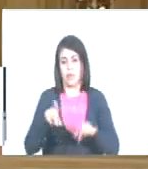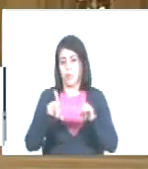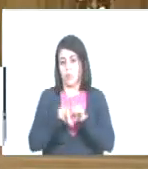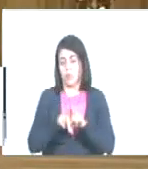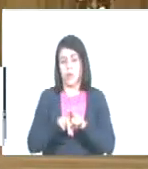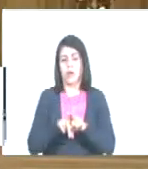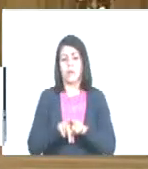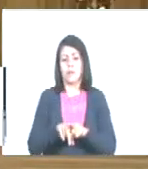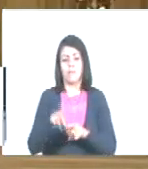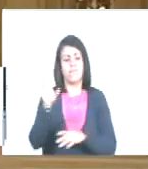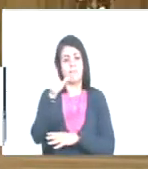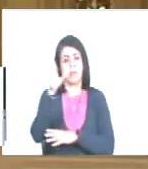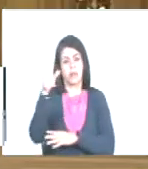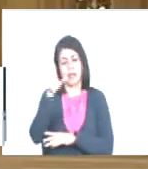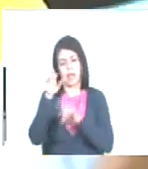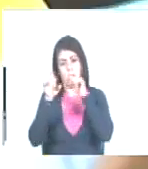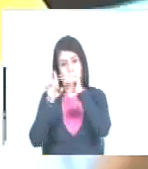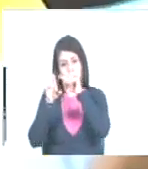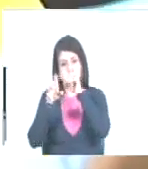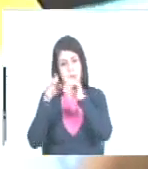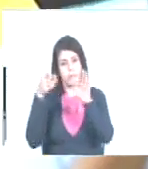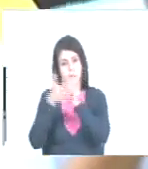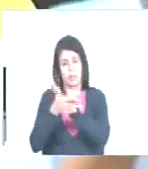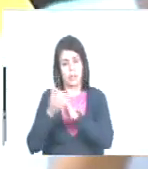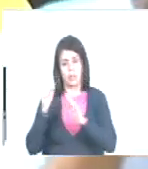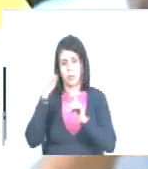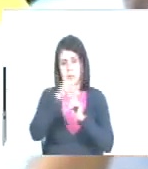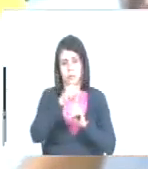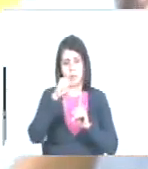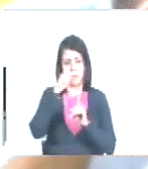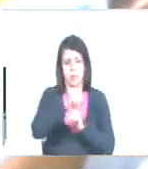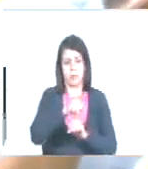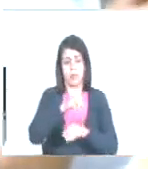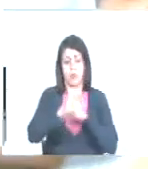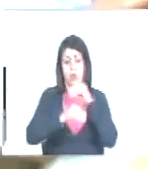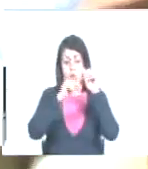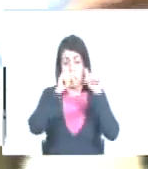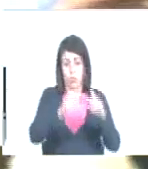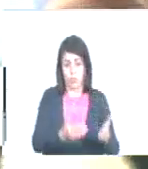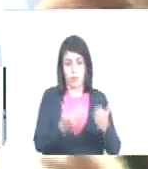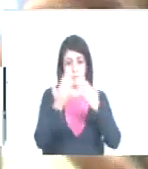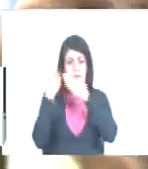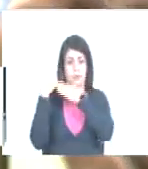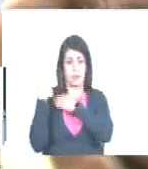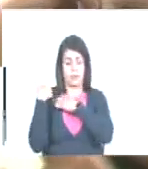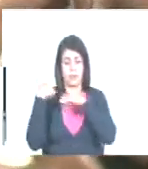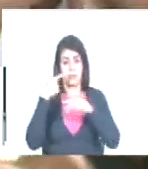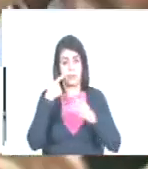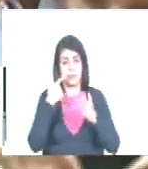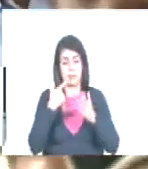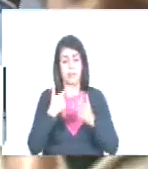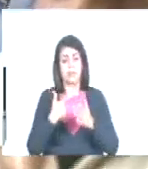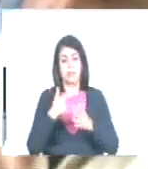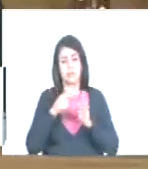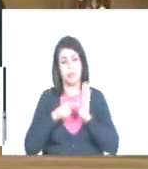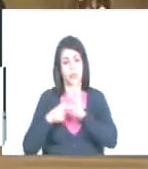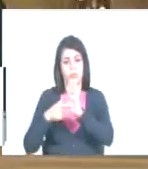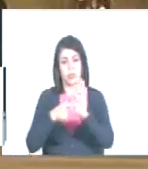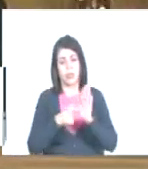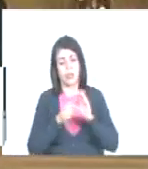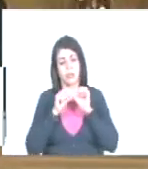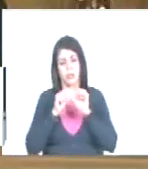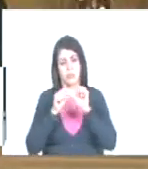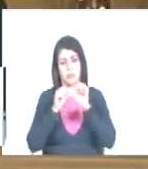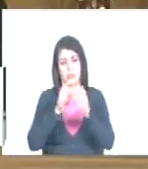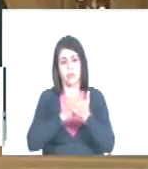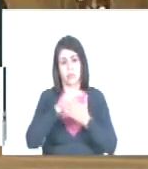las banderas de lucha que hoy ratificamos y que hemos asumido ese testigo de dar continuidad